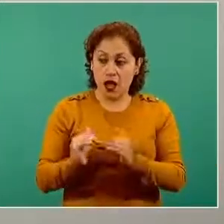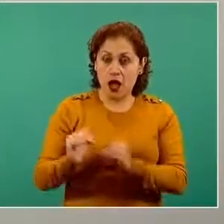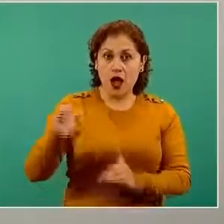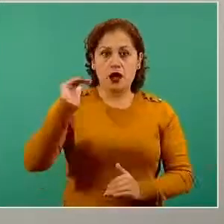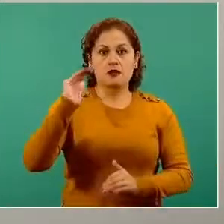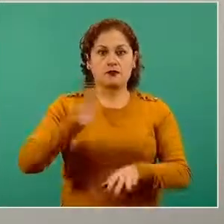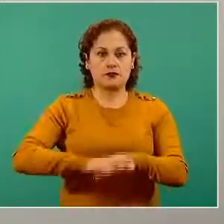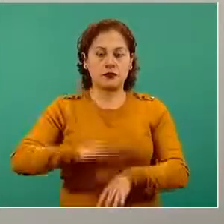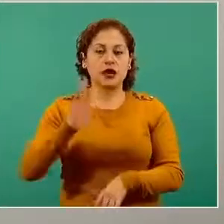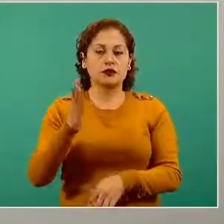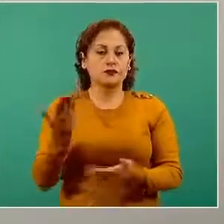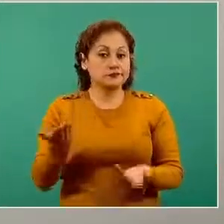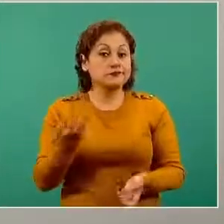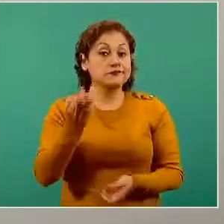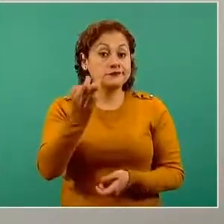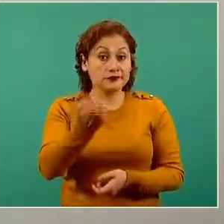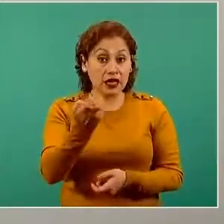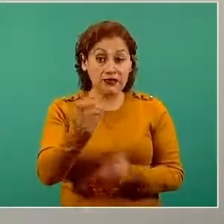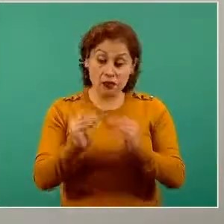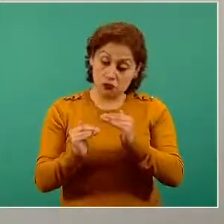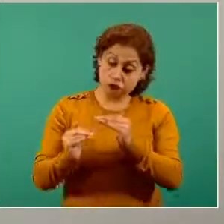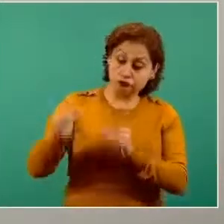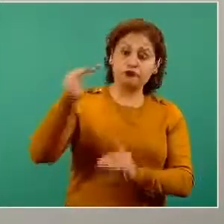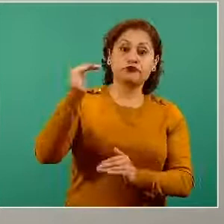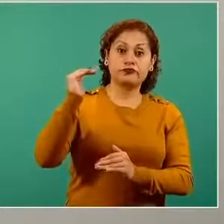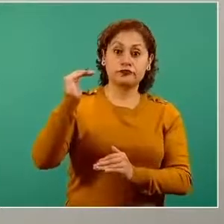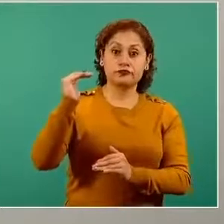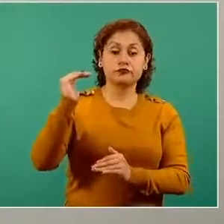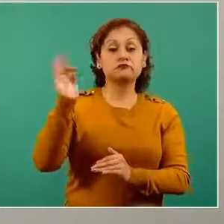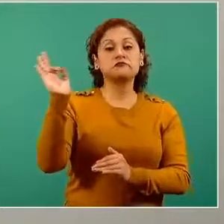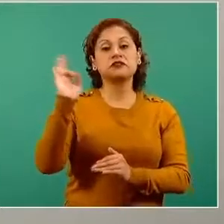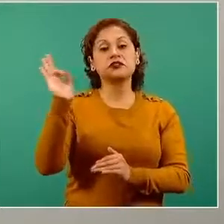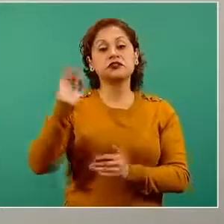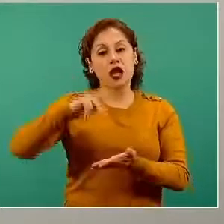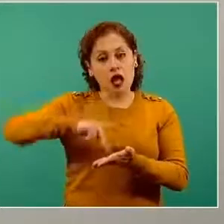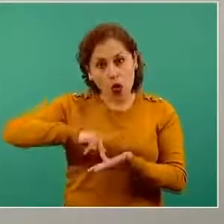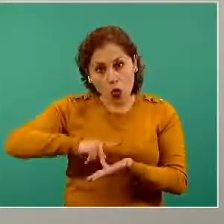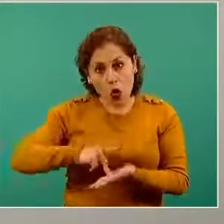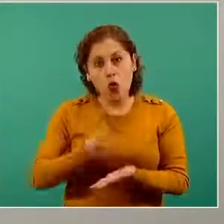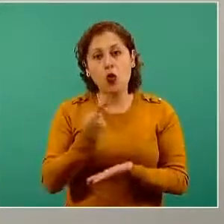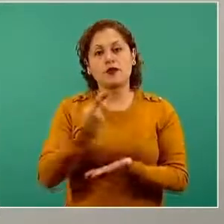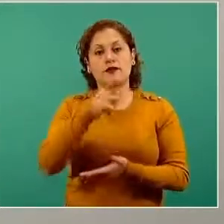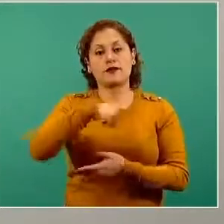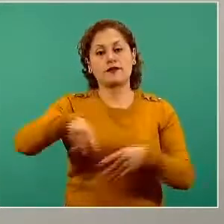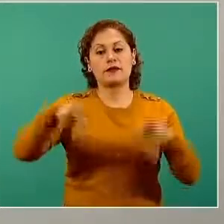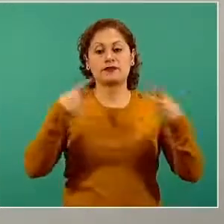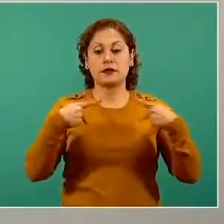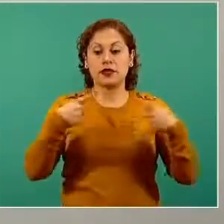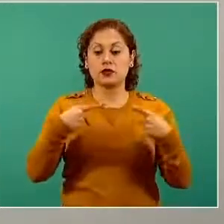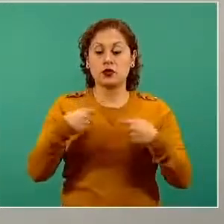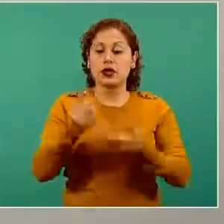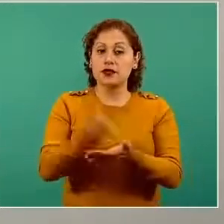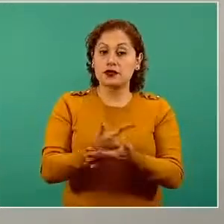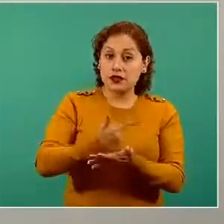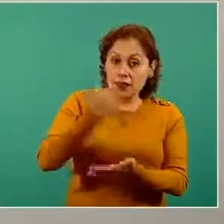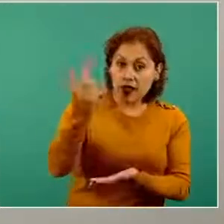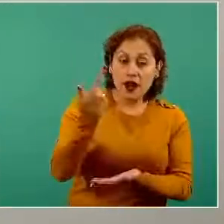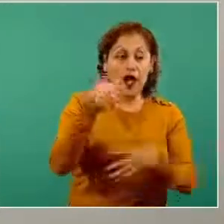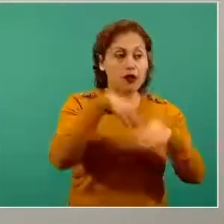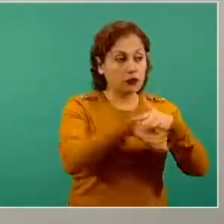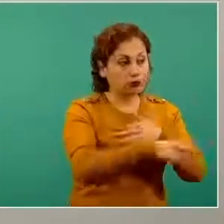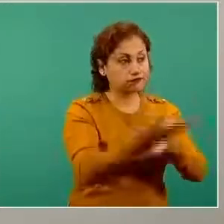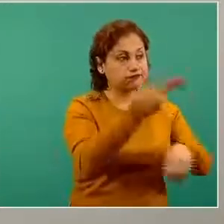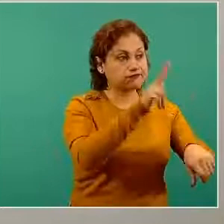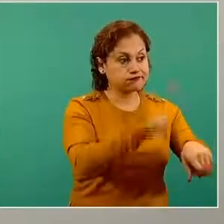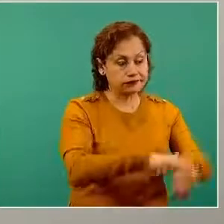se dan rebrotes y se dan incrementos de la enfermedad, vamos nuevamente a tener personas graves que van a requerir una cama de hospital general,